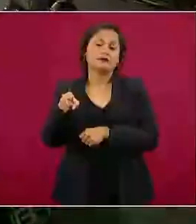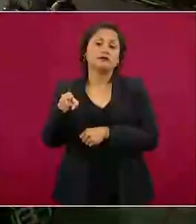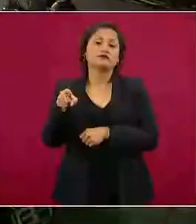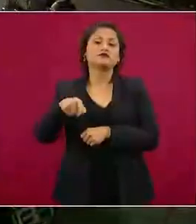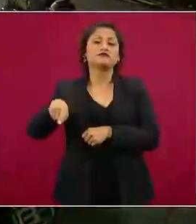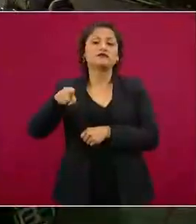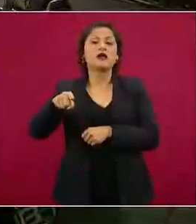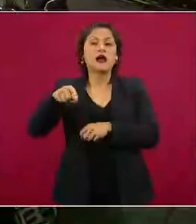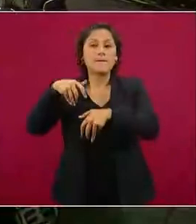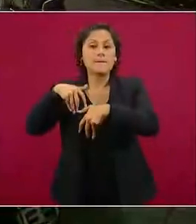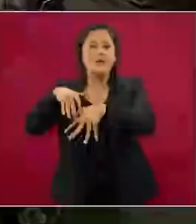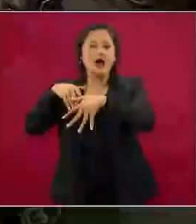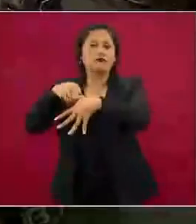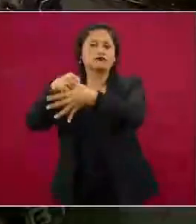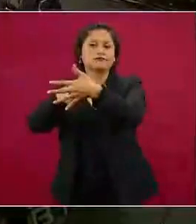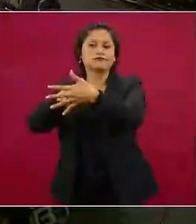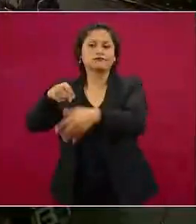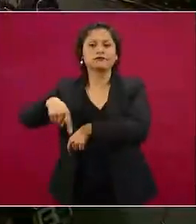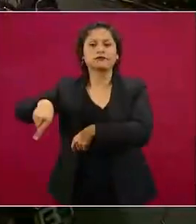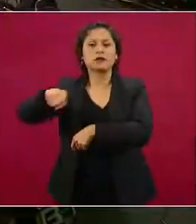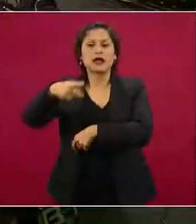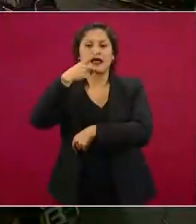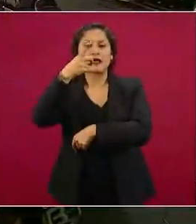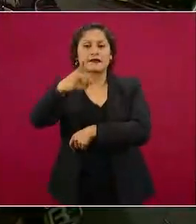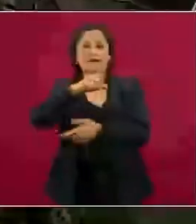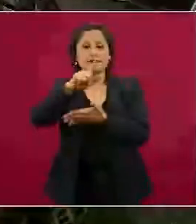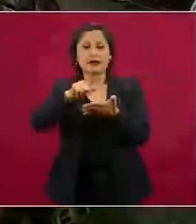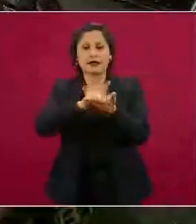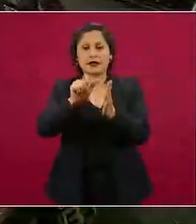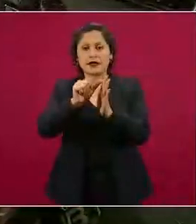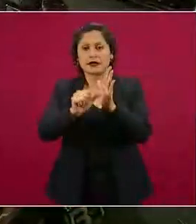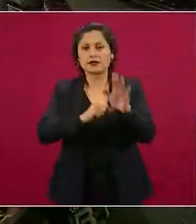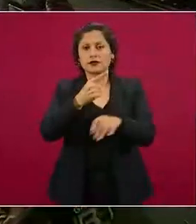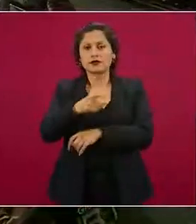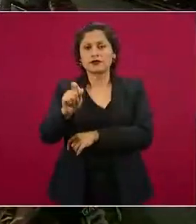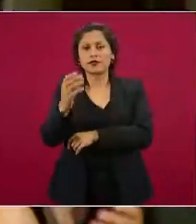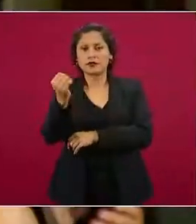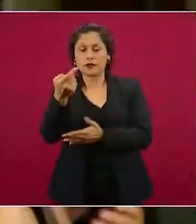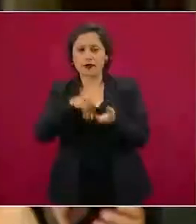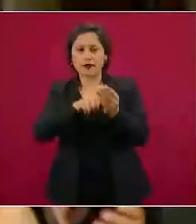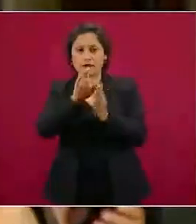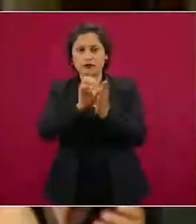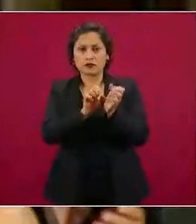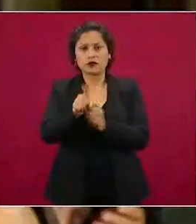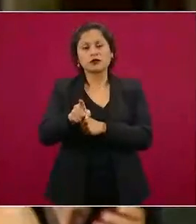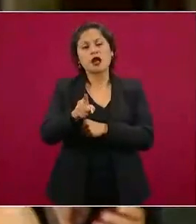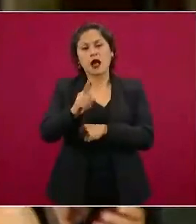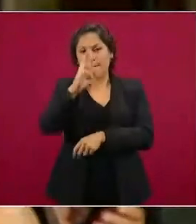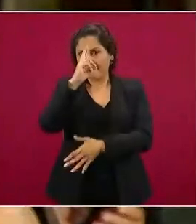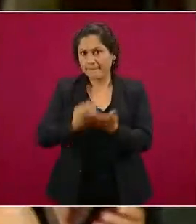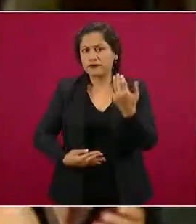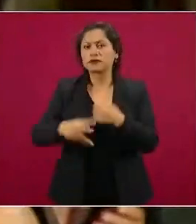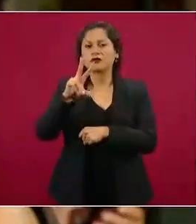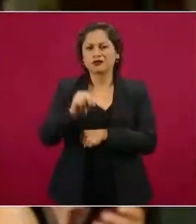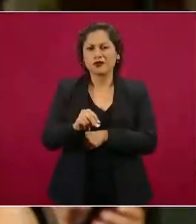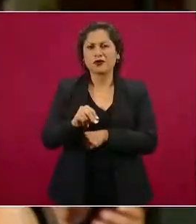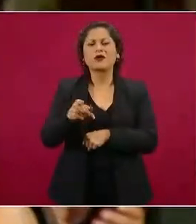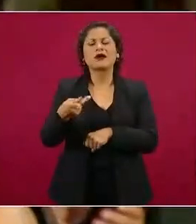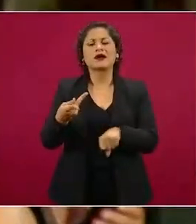están pidiendo que no se viole el artículo 129 de la Constitución y que habría en todo caso usurpación de funciones. ¿Qué va a pasar con estos